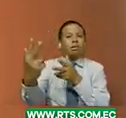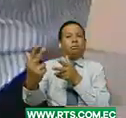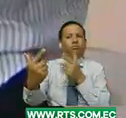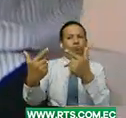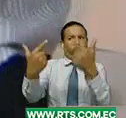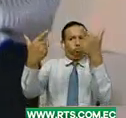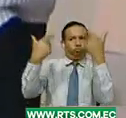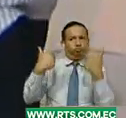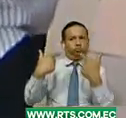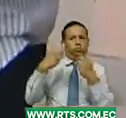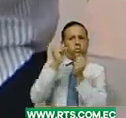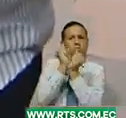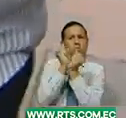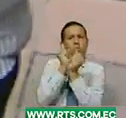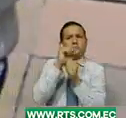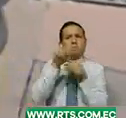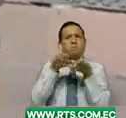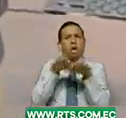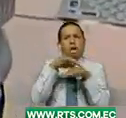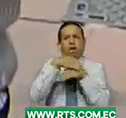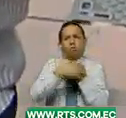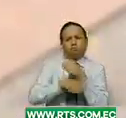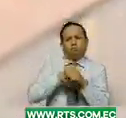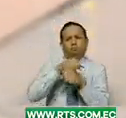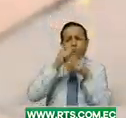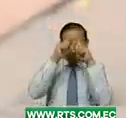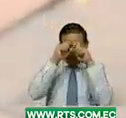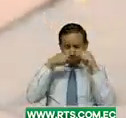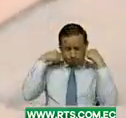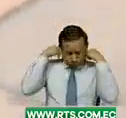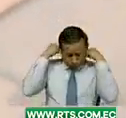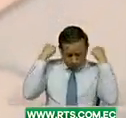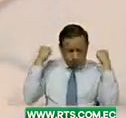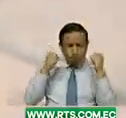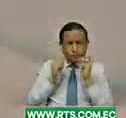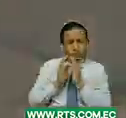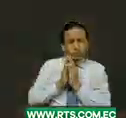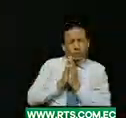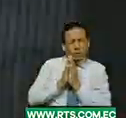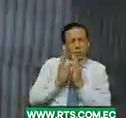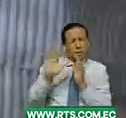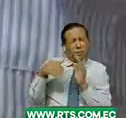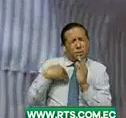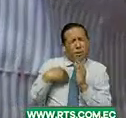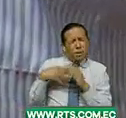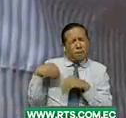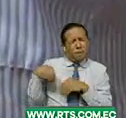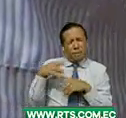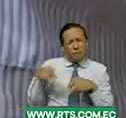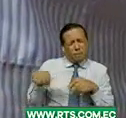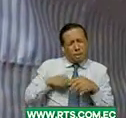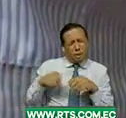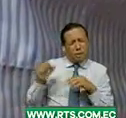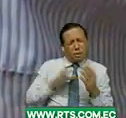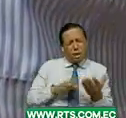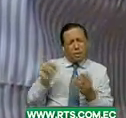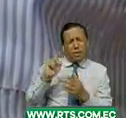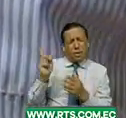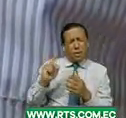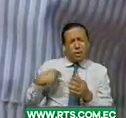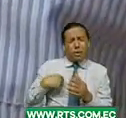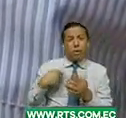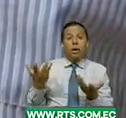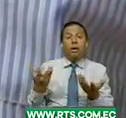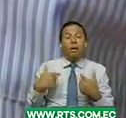Estaba amarrado de pies y manos, también vendado, suplicando que lo dejaran con vida. Me dejaron botado